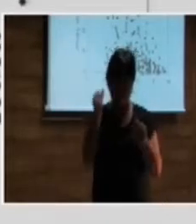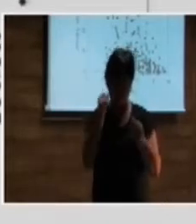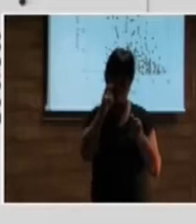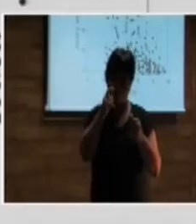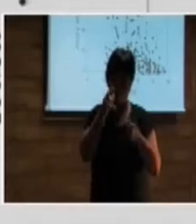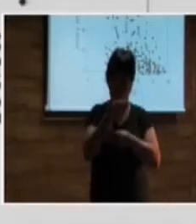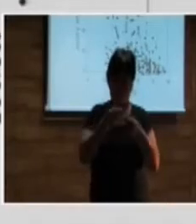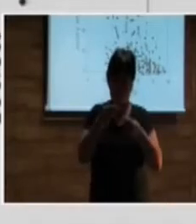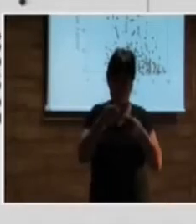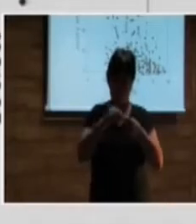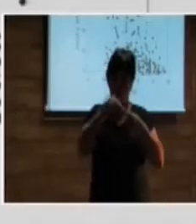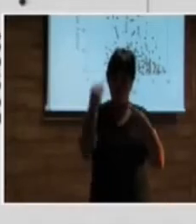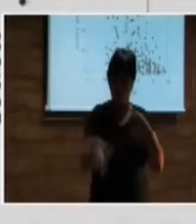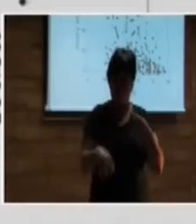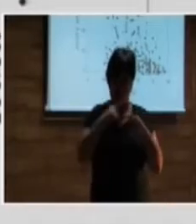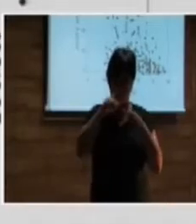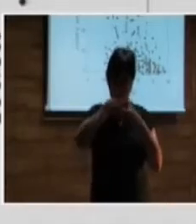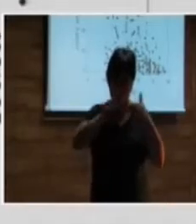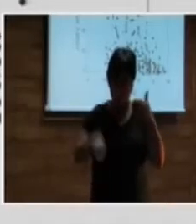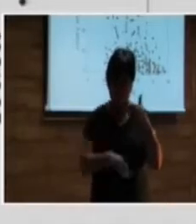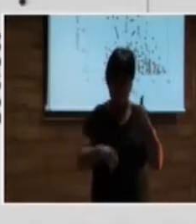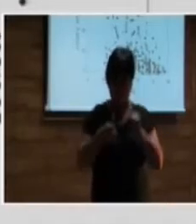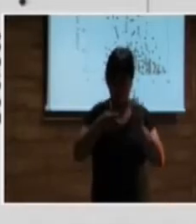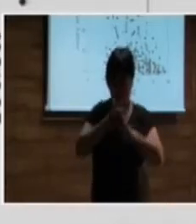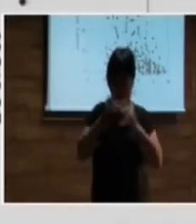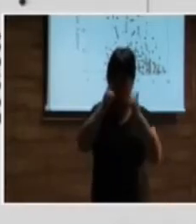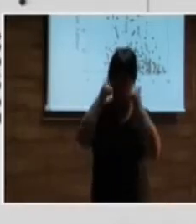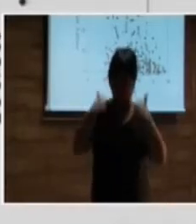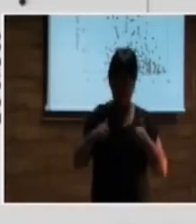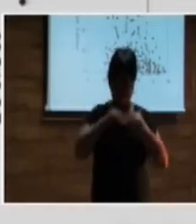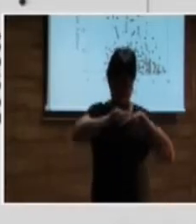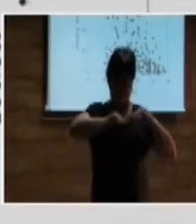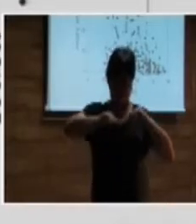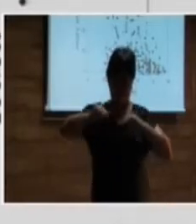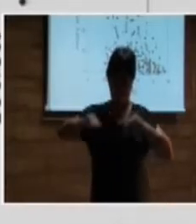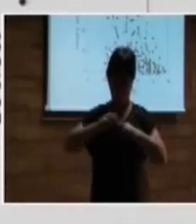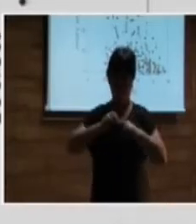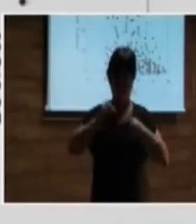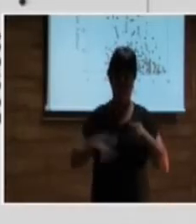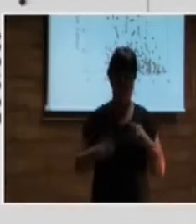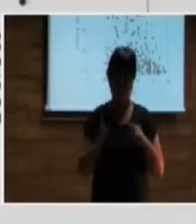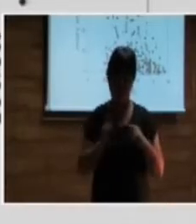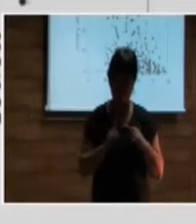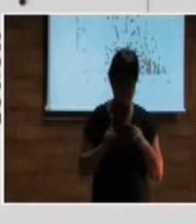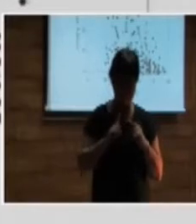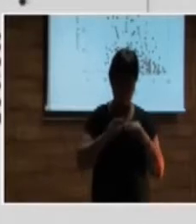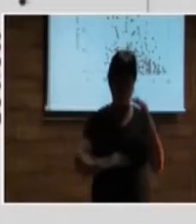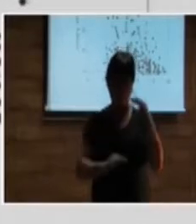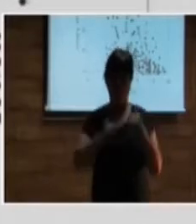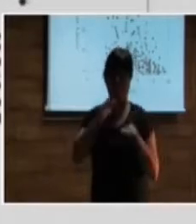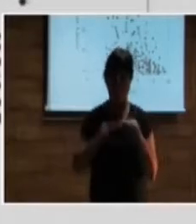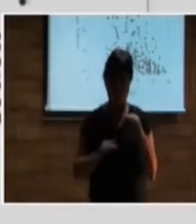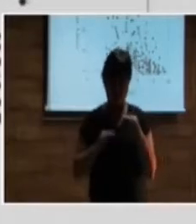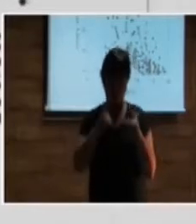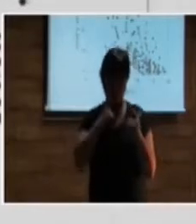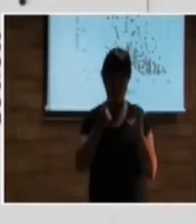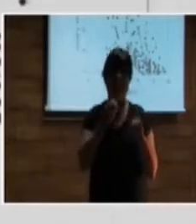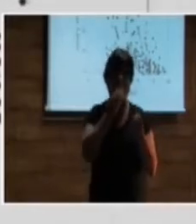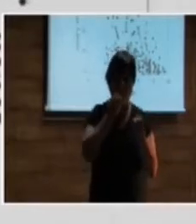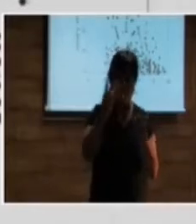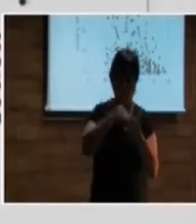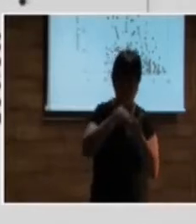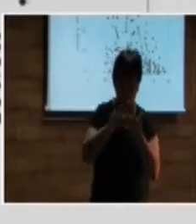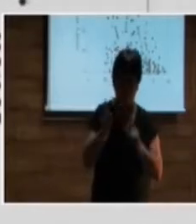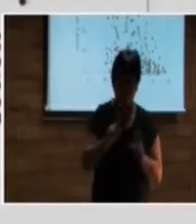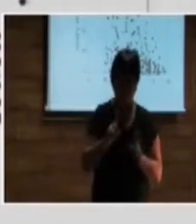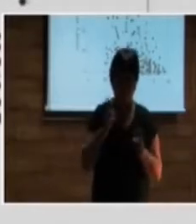y claramente tienen alteraciones de los ritmos biológicos, y una cosa que no se comenta mucho, pero son instancias higiénico-dietéticas que se pueden tomar